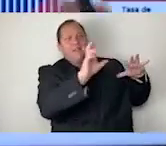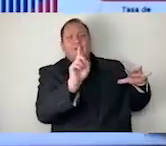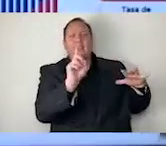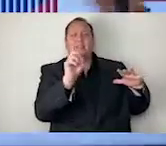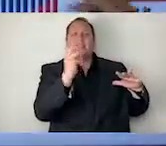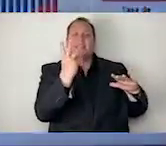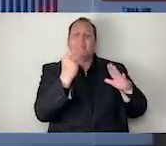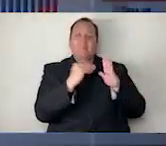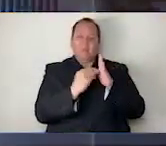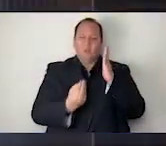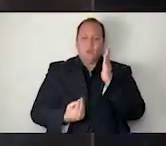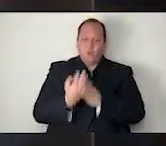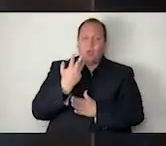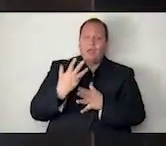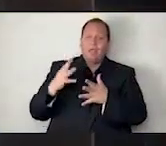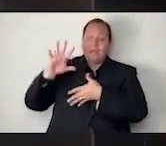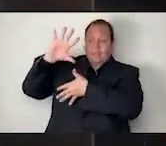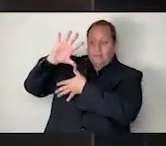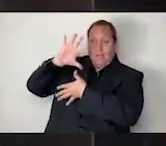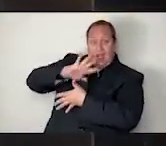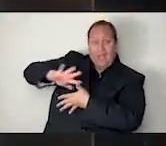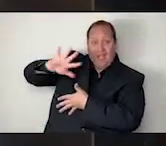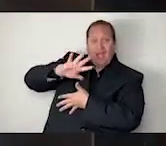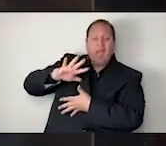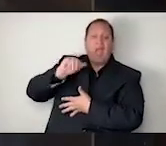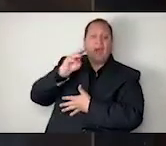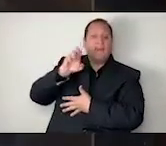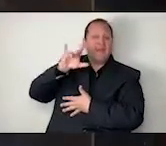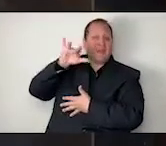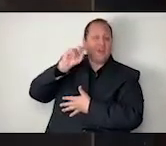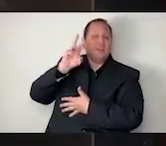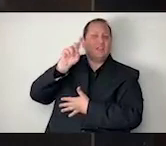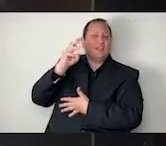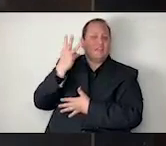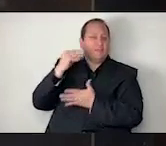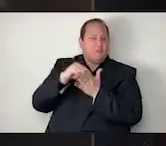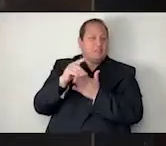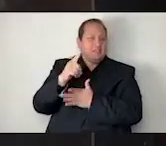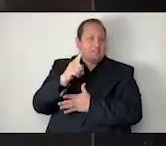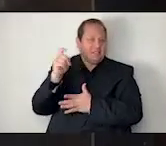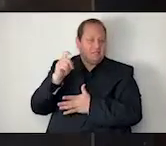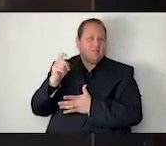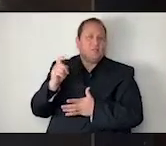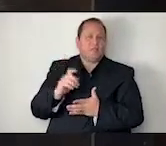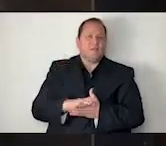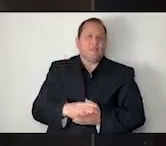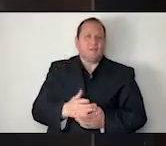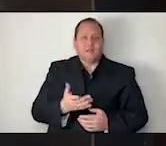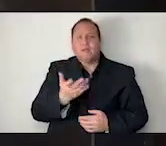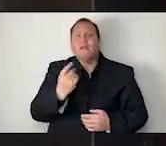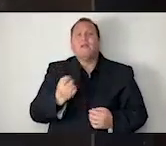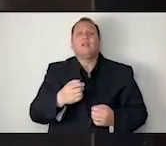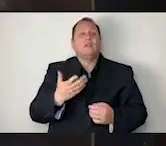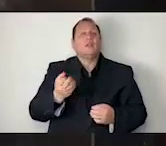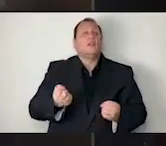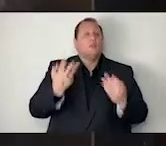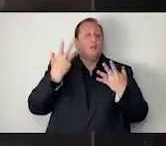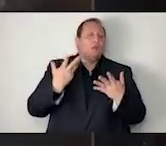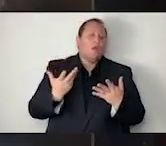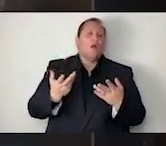casos en las en las últimas 24 horas y esto representa el 90 por ciento de todos los casos confirmados en el mundo entre europa y el continente